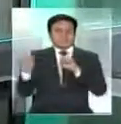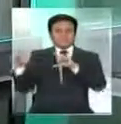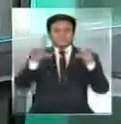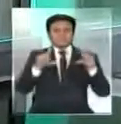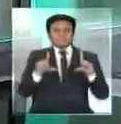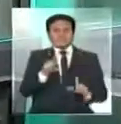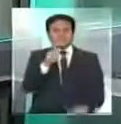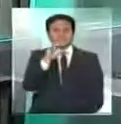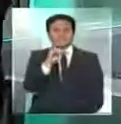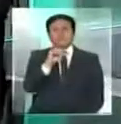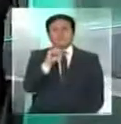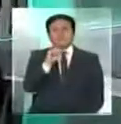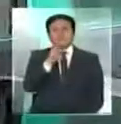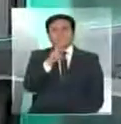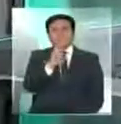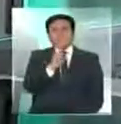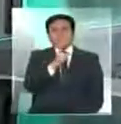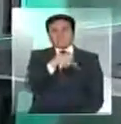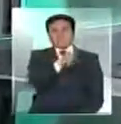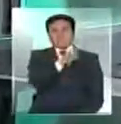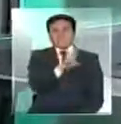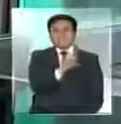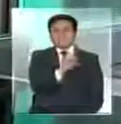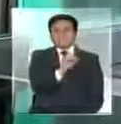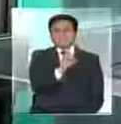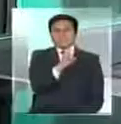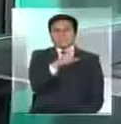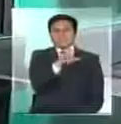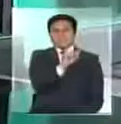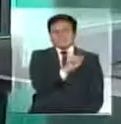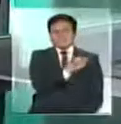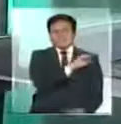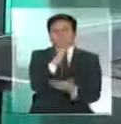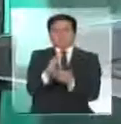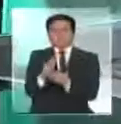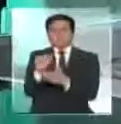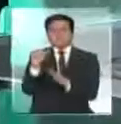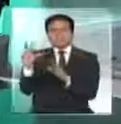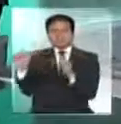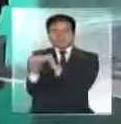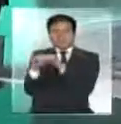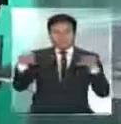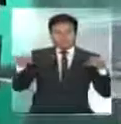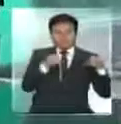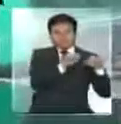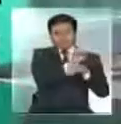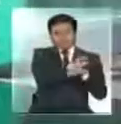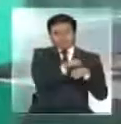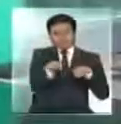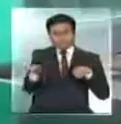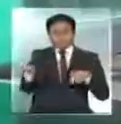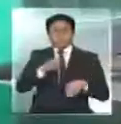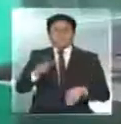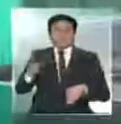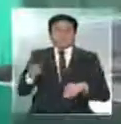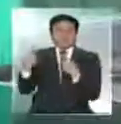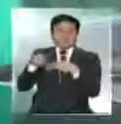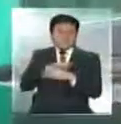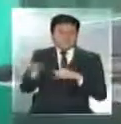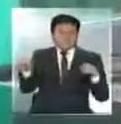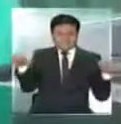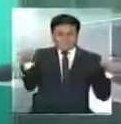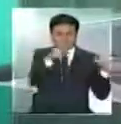ruta costanera norte, desde la Dehesa a la ruta 68, que es la que lleva a Valparaíso y Viña del